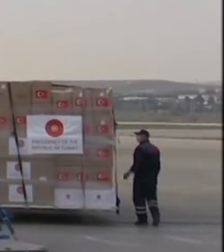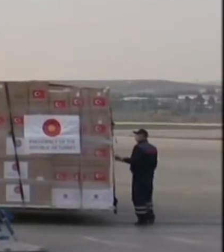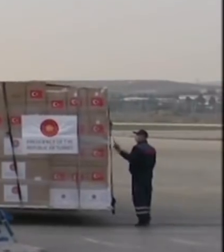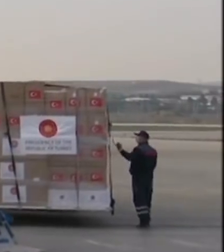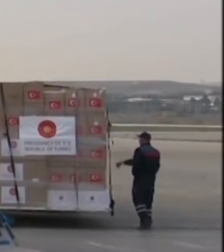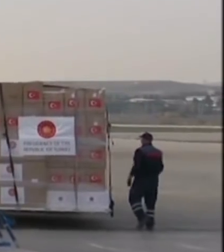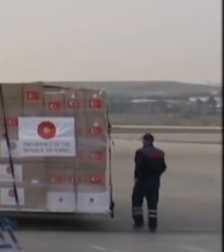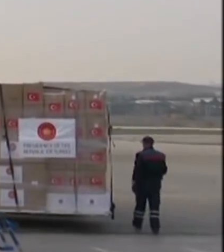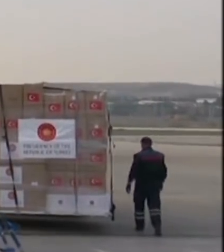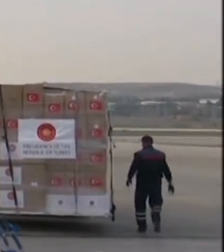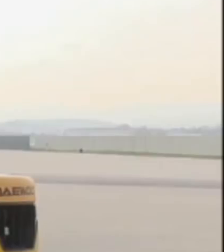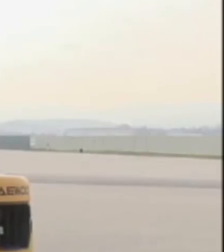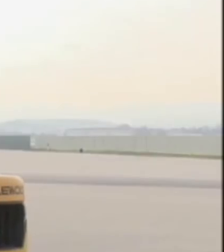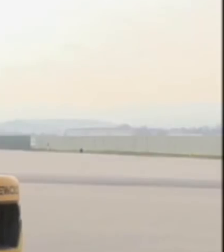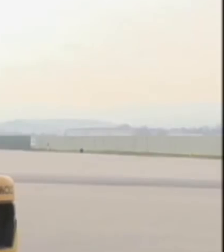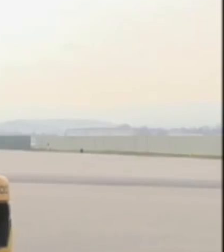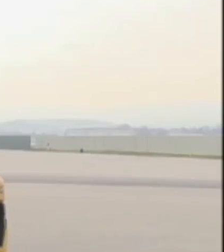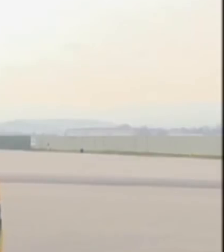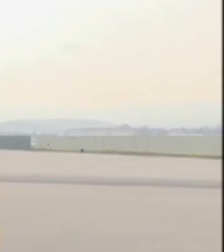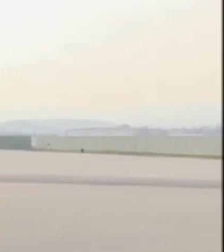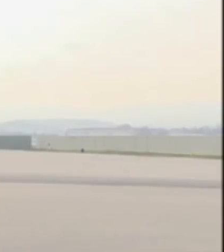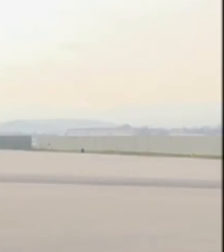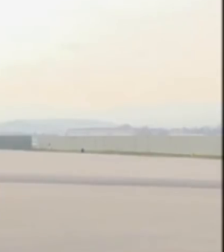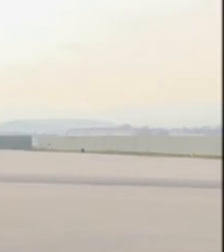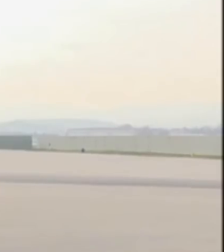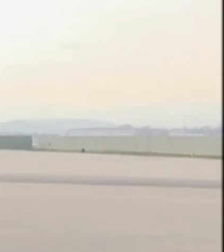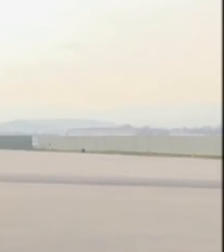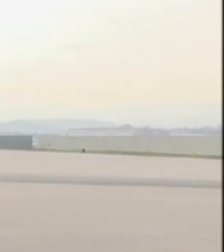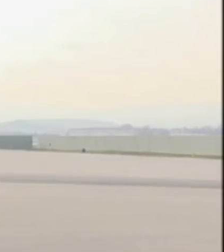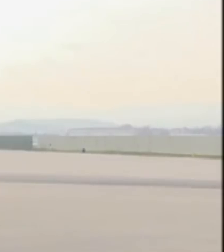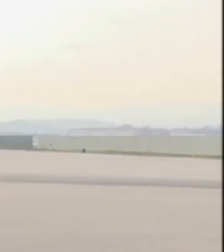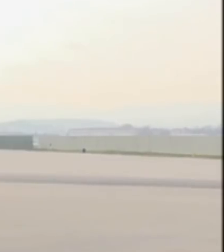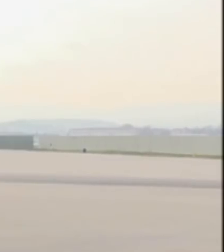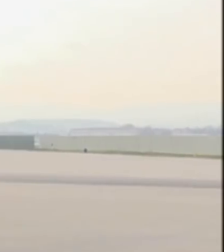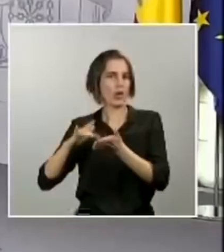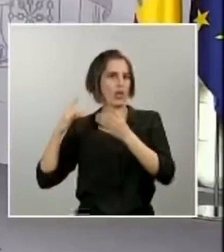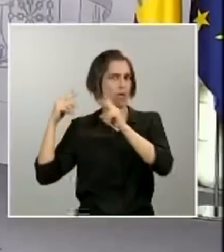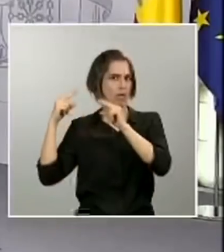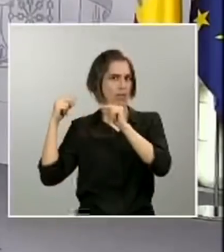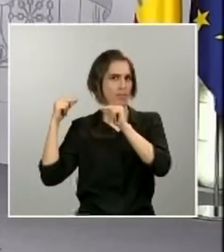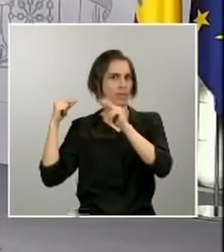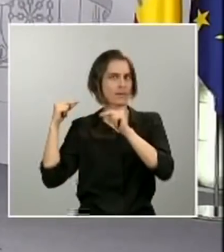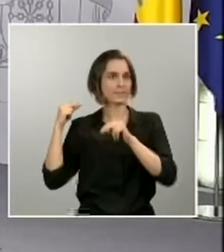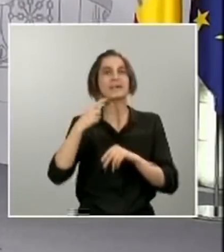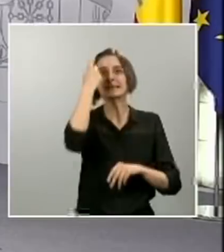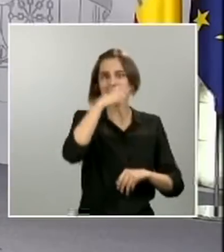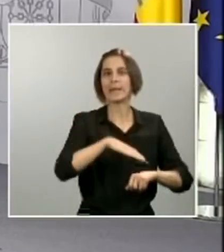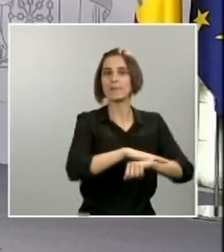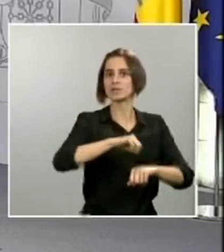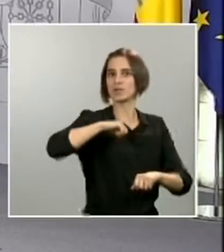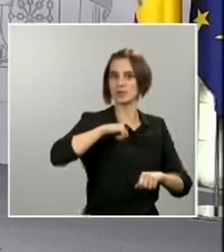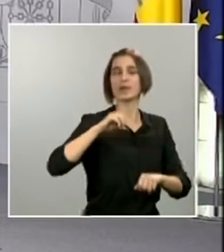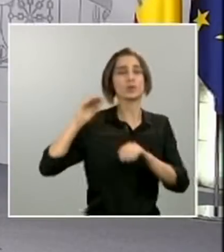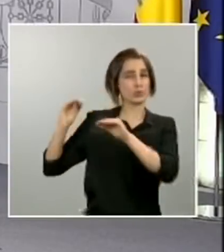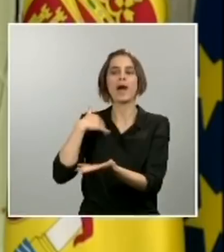El gobierno de Turquía ha requisado en su capital, en Ankara, más de 150 respiradores españoles. Sí, van a